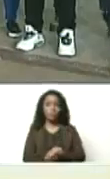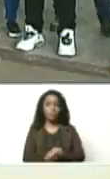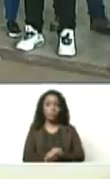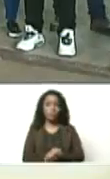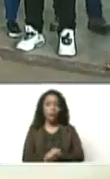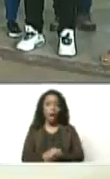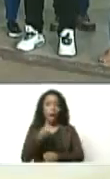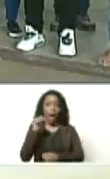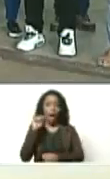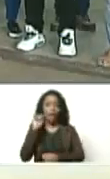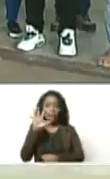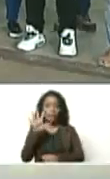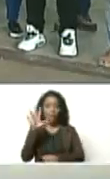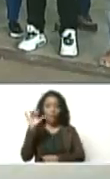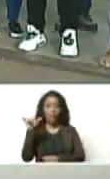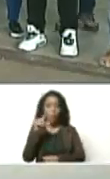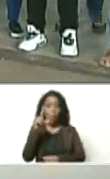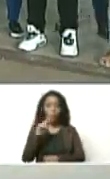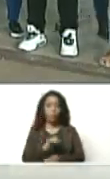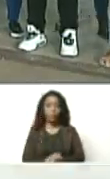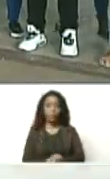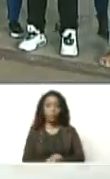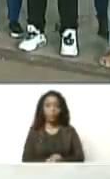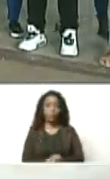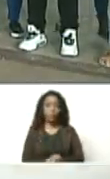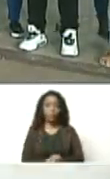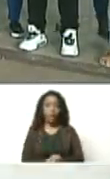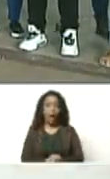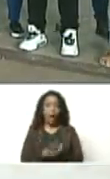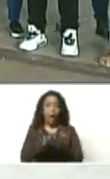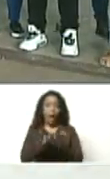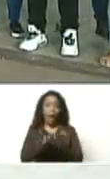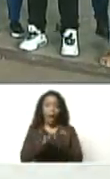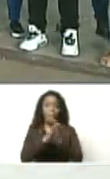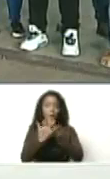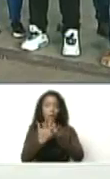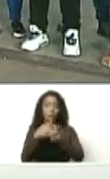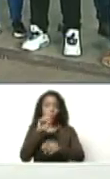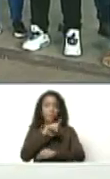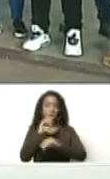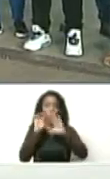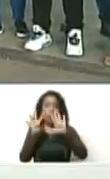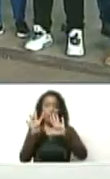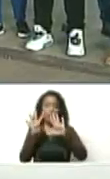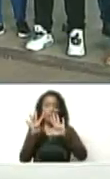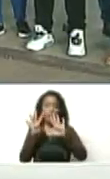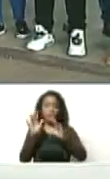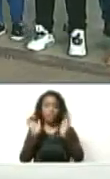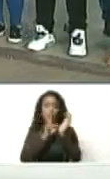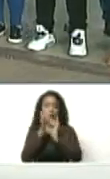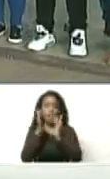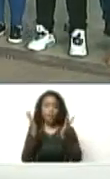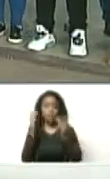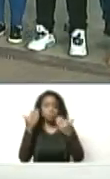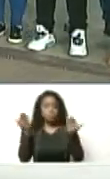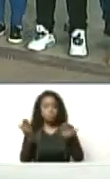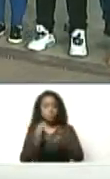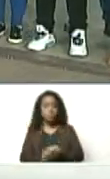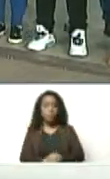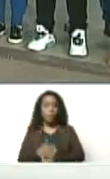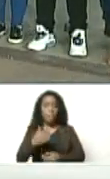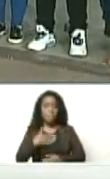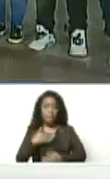5 de julio, el barrio 19 de abril, ¿ah?